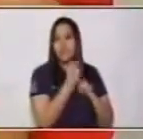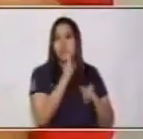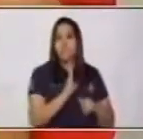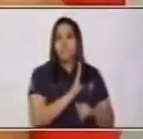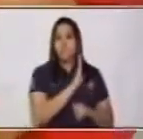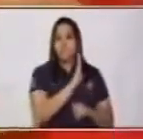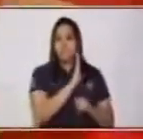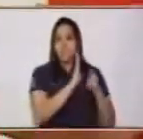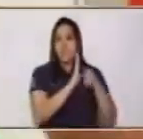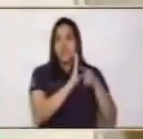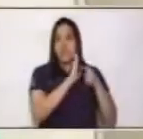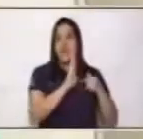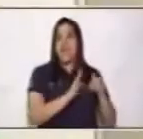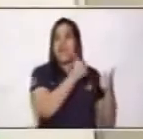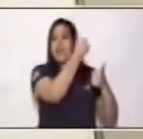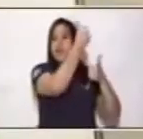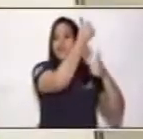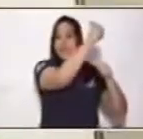a la 15.